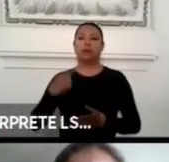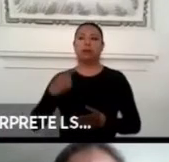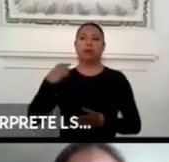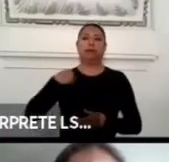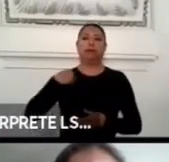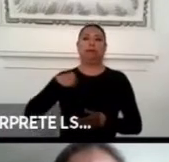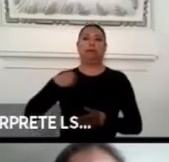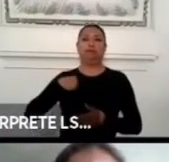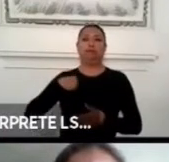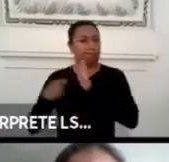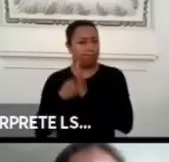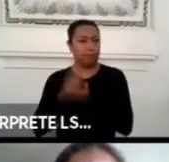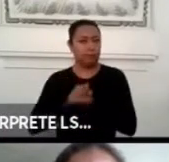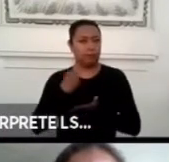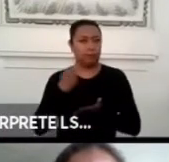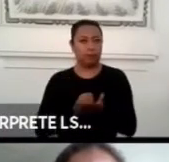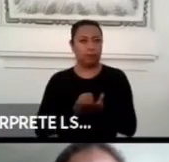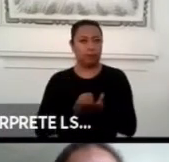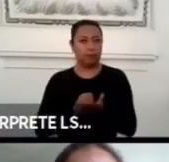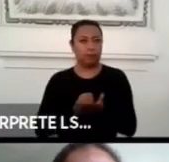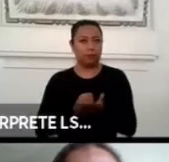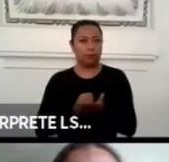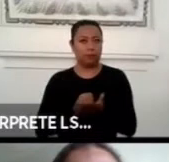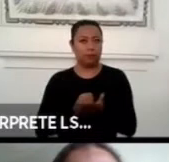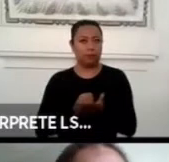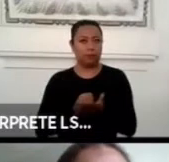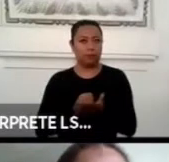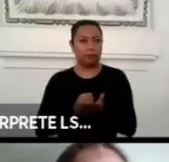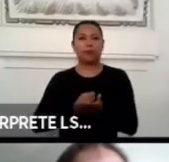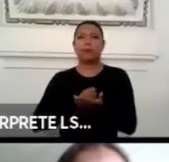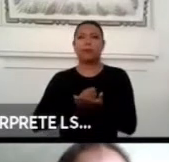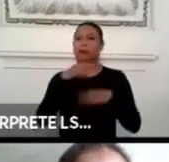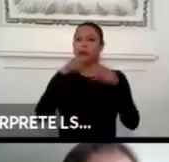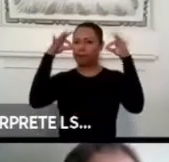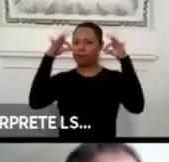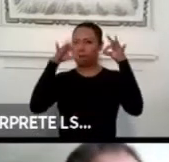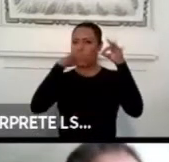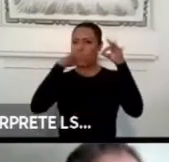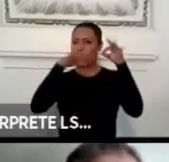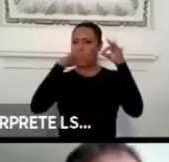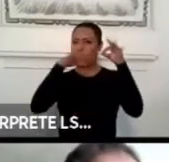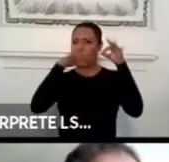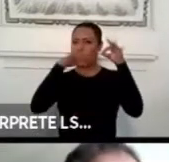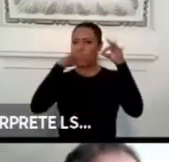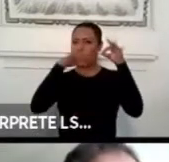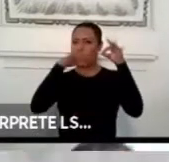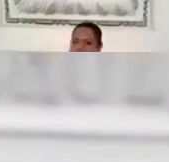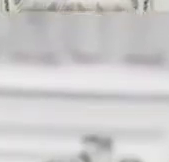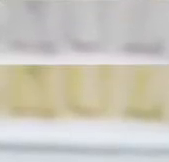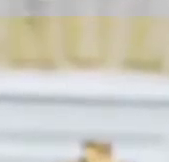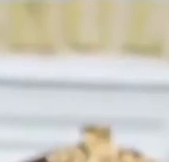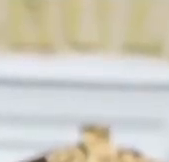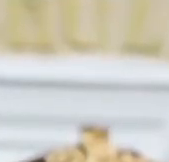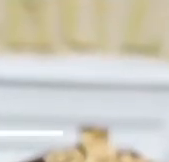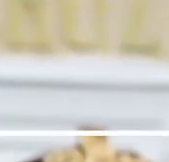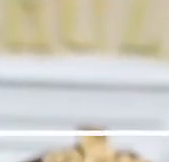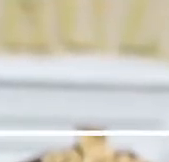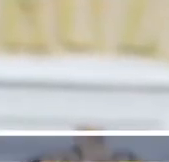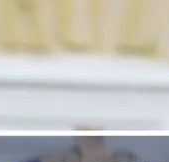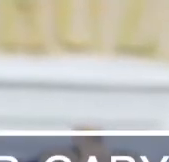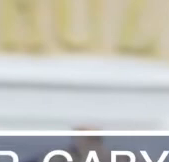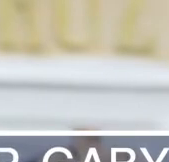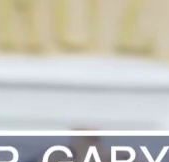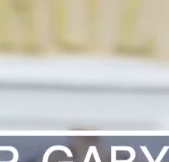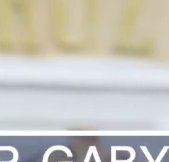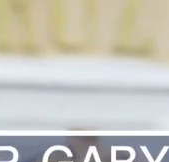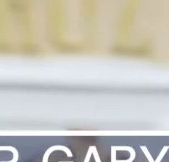llenar cuestionarios pasar a llevar a cabo cuestionarios a las casas de los ciudadanos, pues para medir